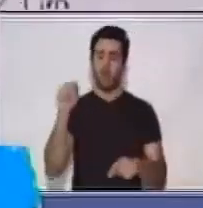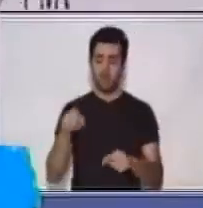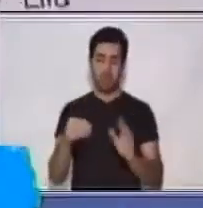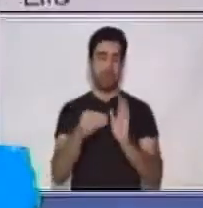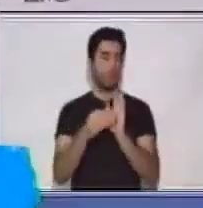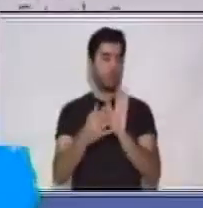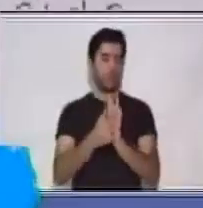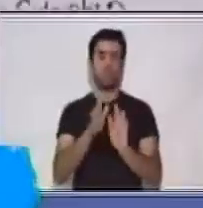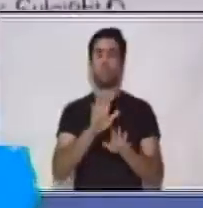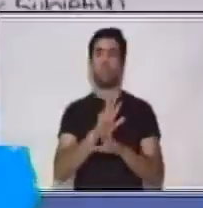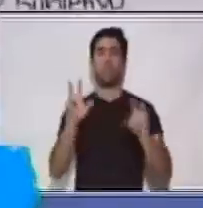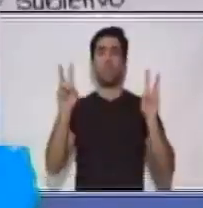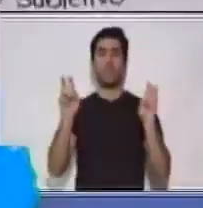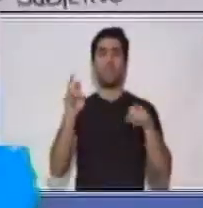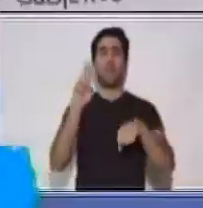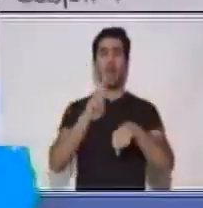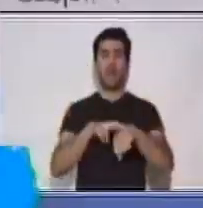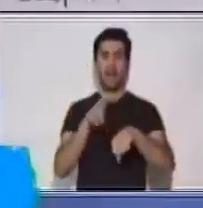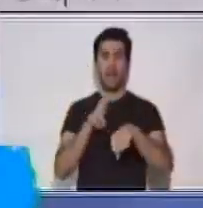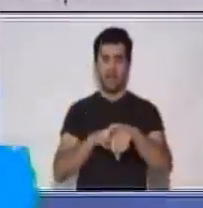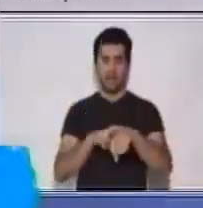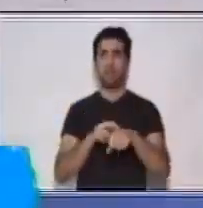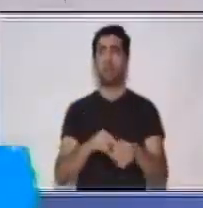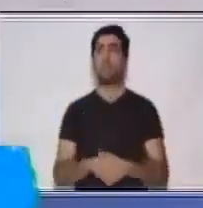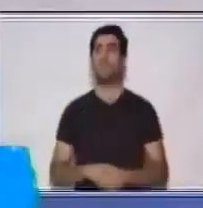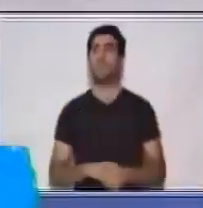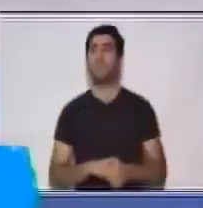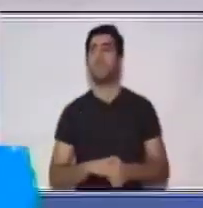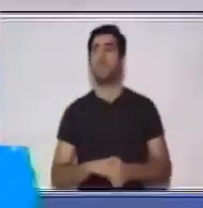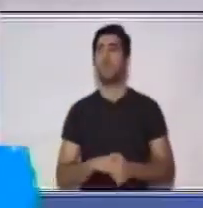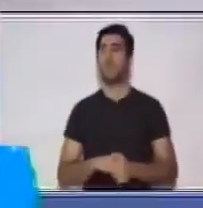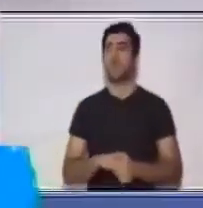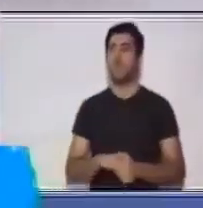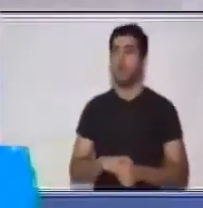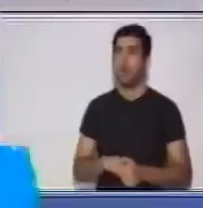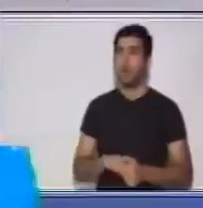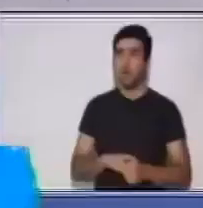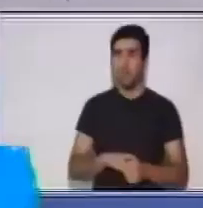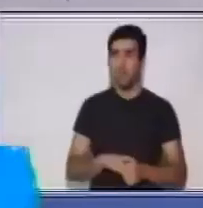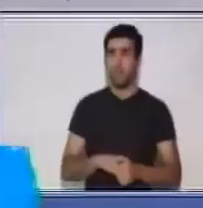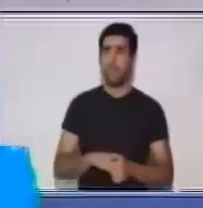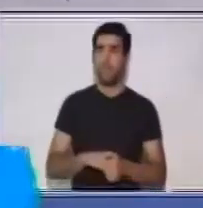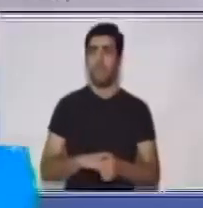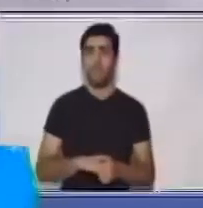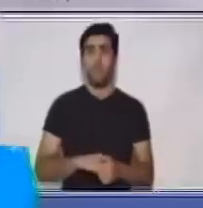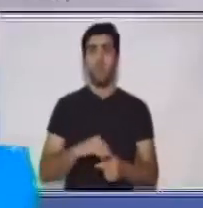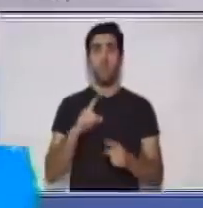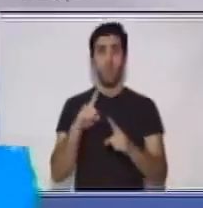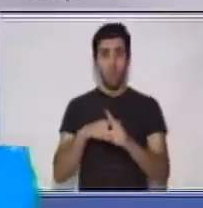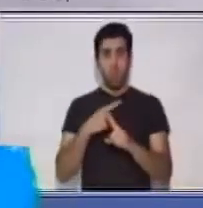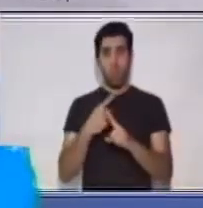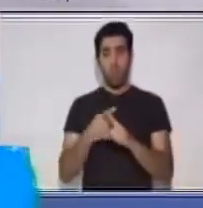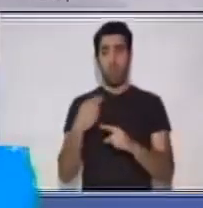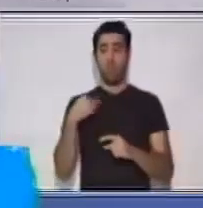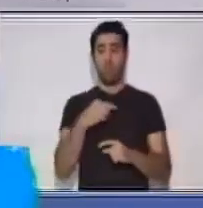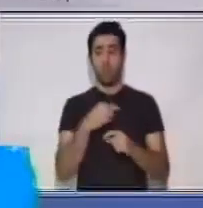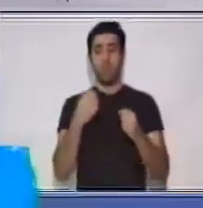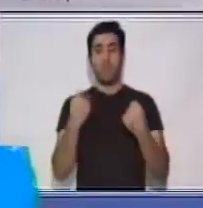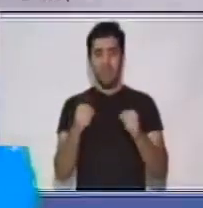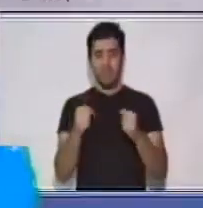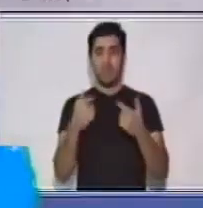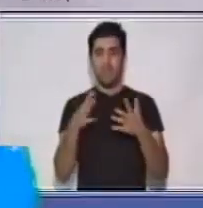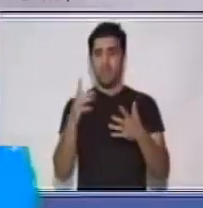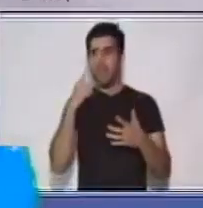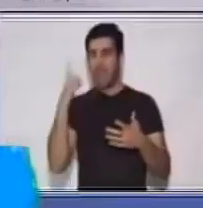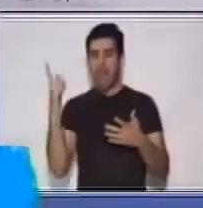al ritmo, tiene que ver con el ritmo. Cuando tenemos nosotros estos elementos y hablamos